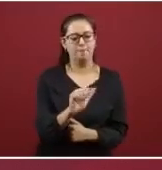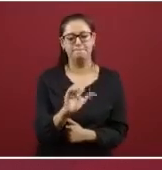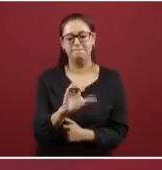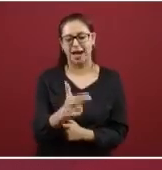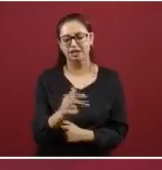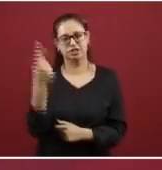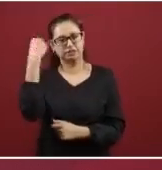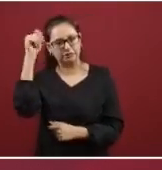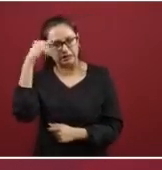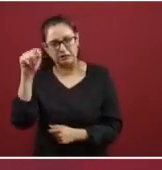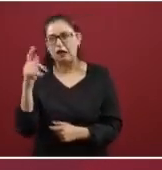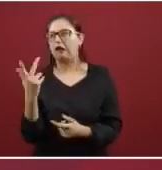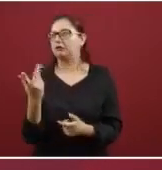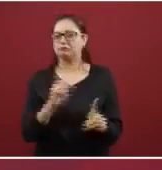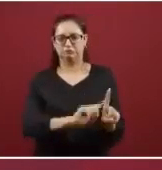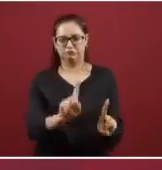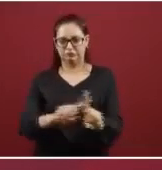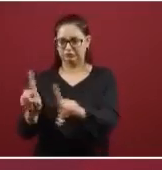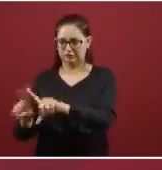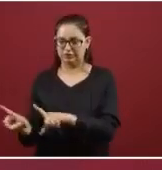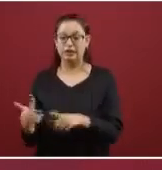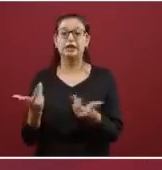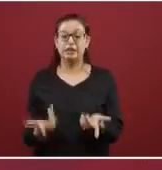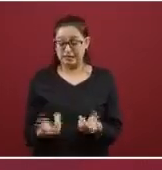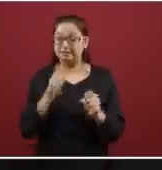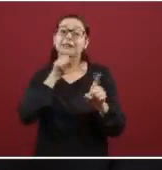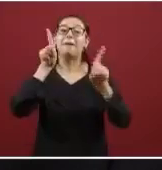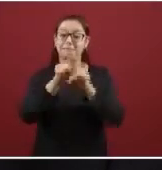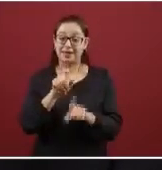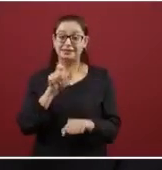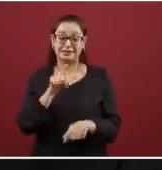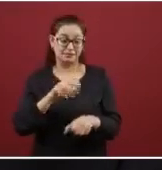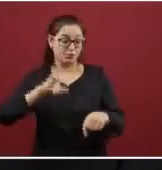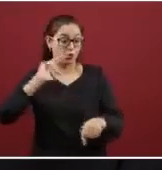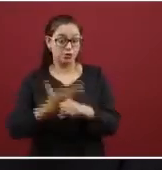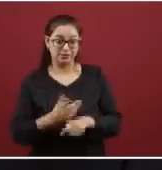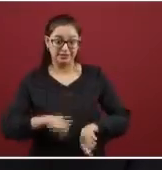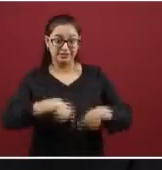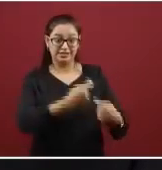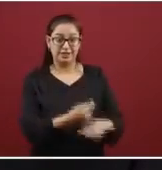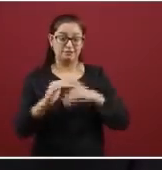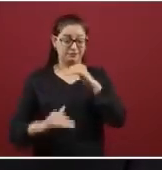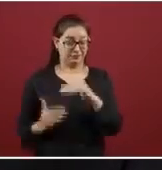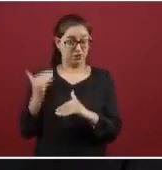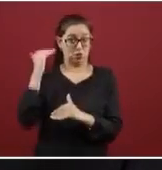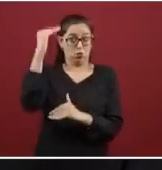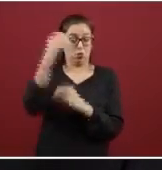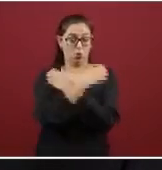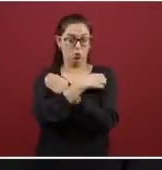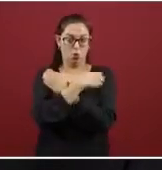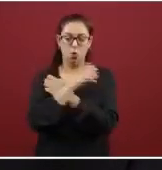y también se hace cargo de la educación superior, las universidades, los institutos,